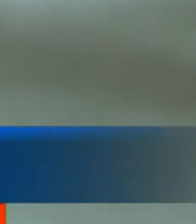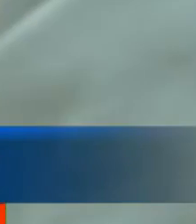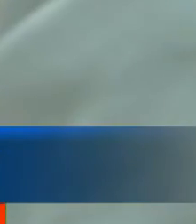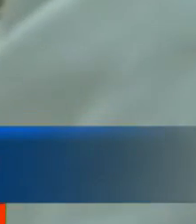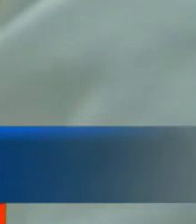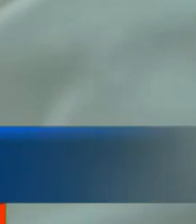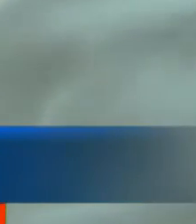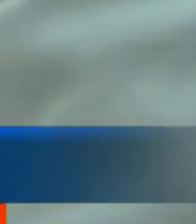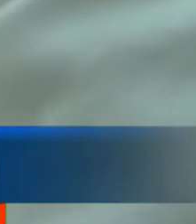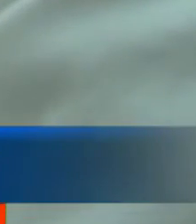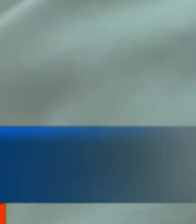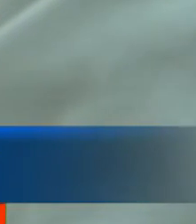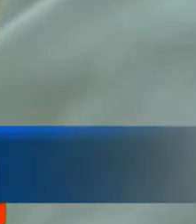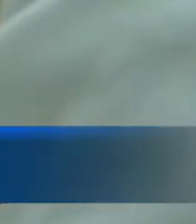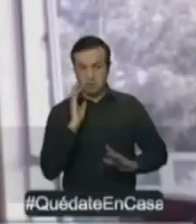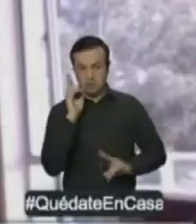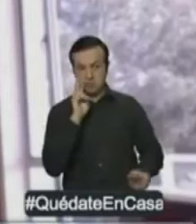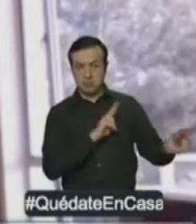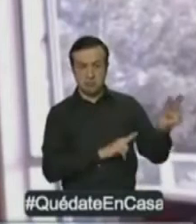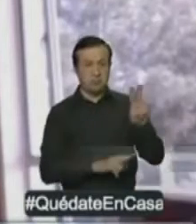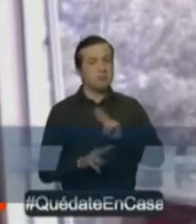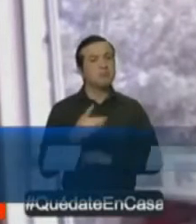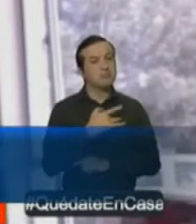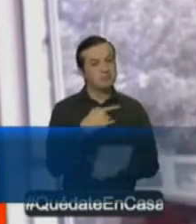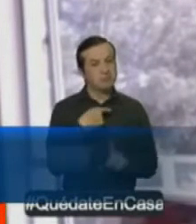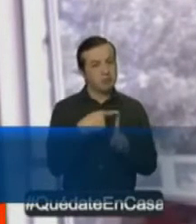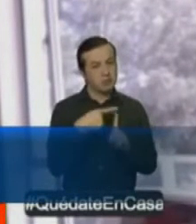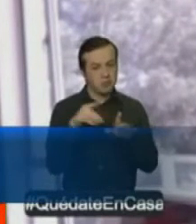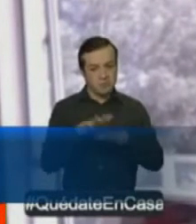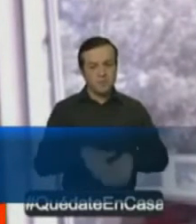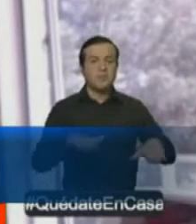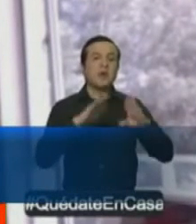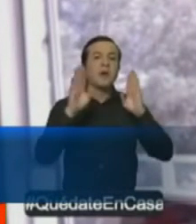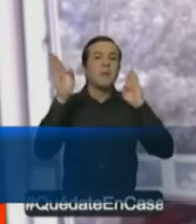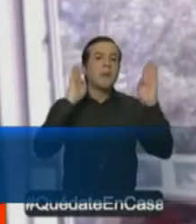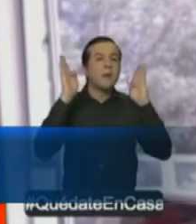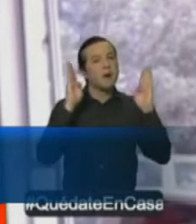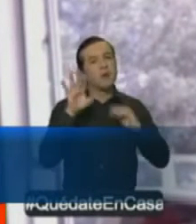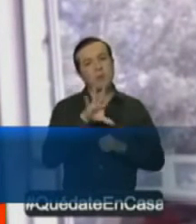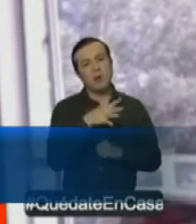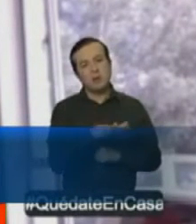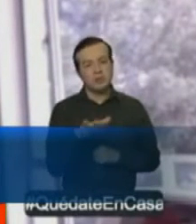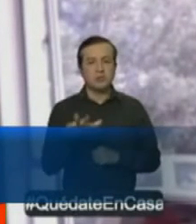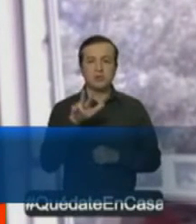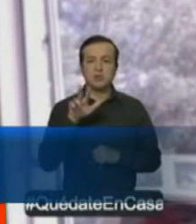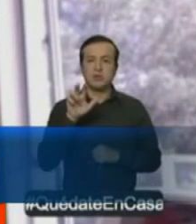Babahoyo, Guayaquil y Quito. El resultado es alentador en esta ciudad de Babahoyo. Aproximadamente